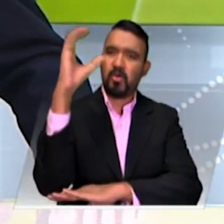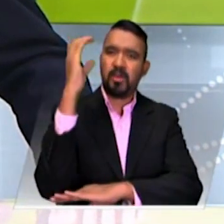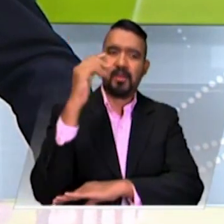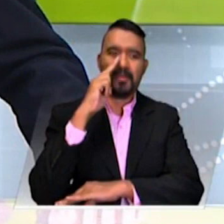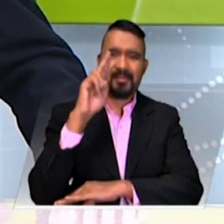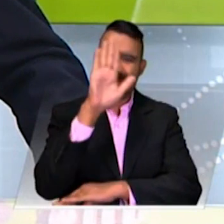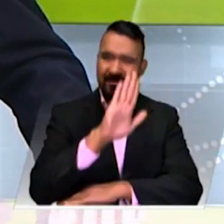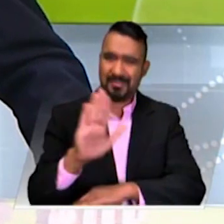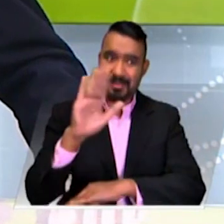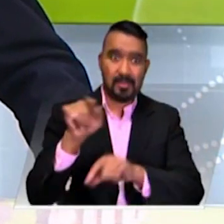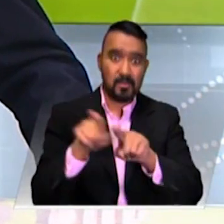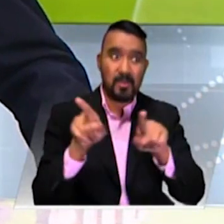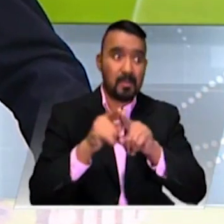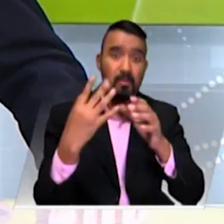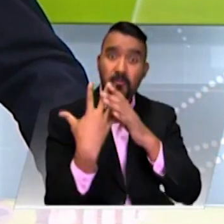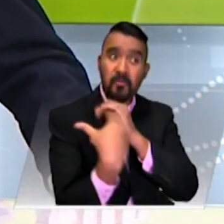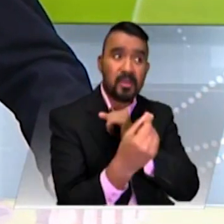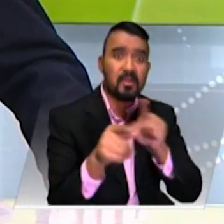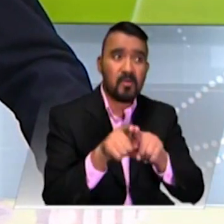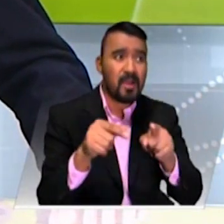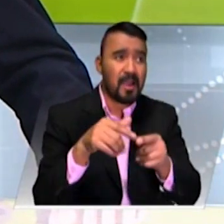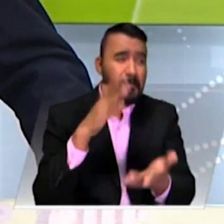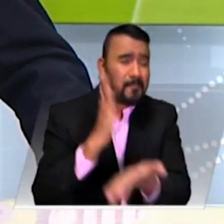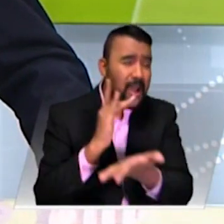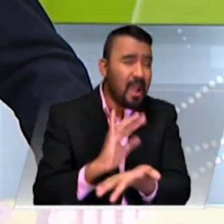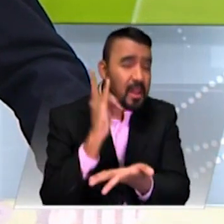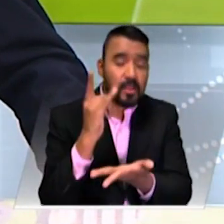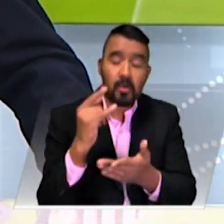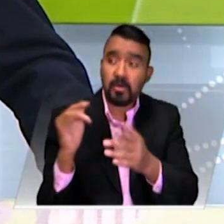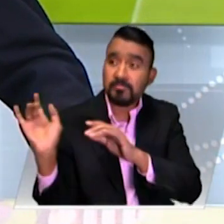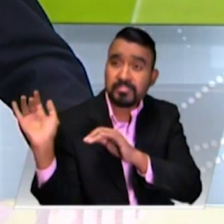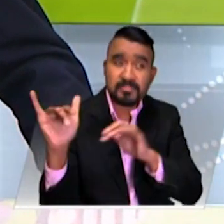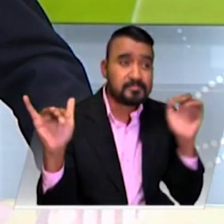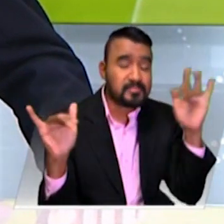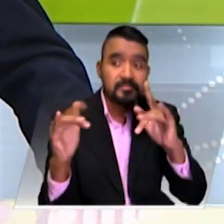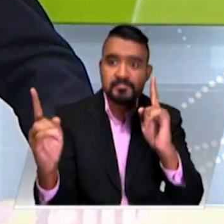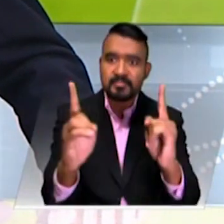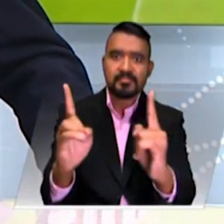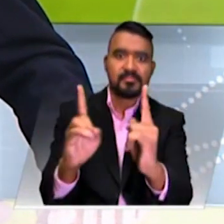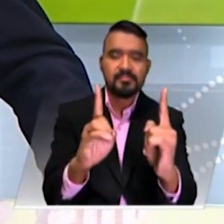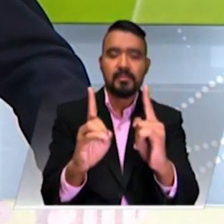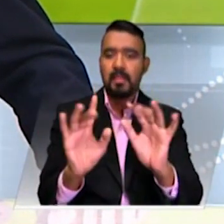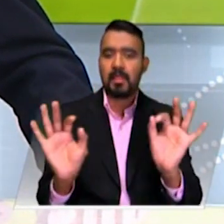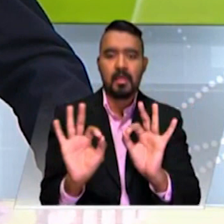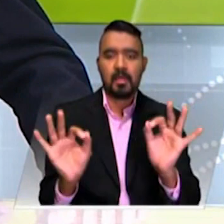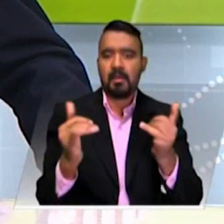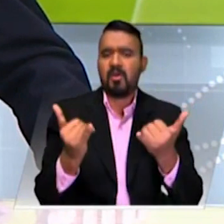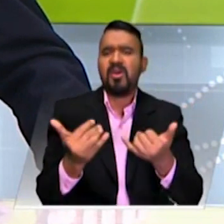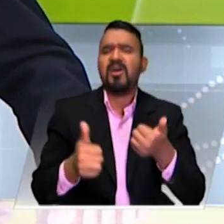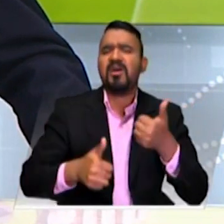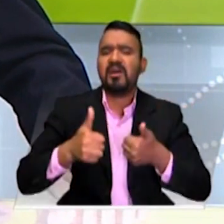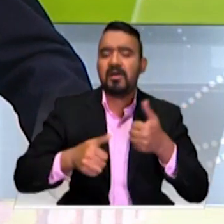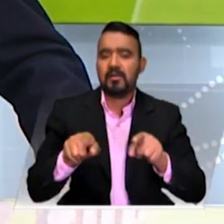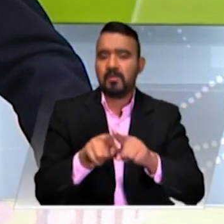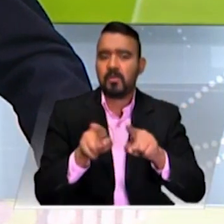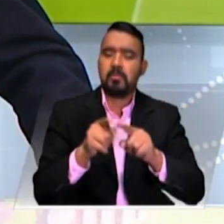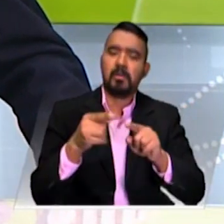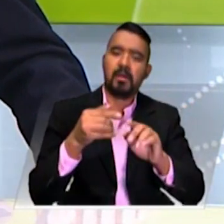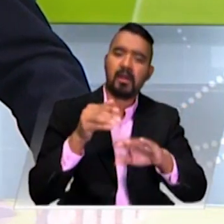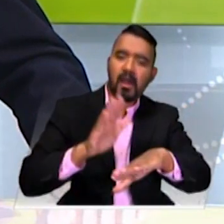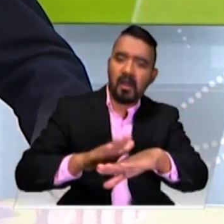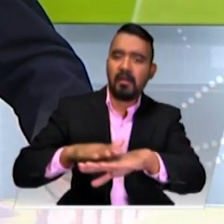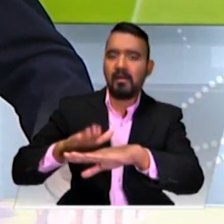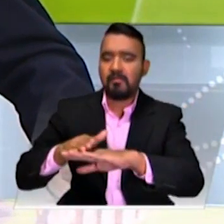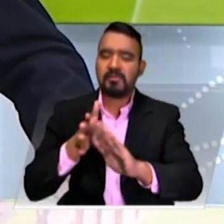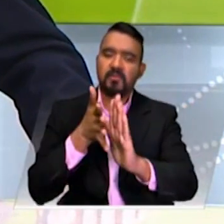no tendrá actividades de evacuación. En esta oportunidad se buscará estimular por medio de ejercicios de mesa, acciones de autoprotección